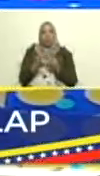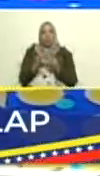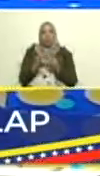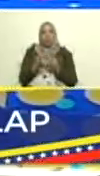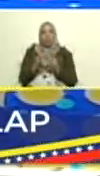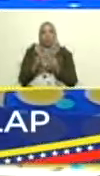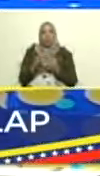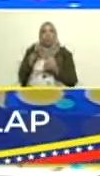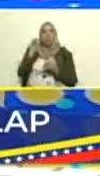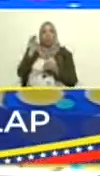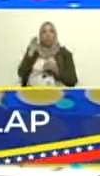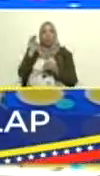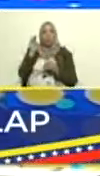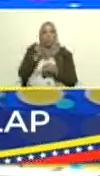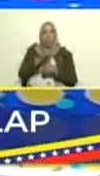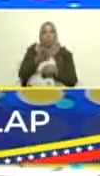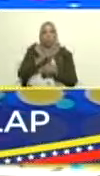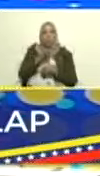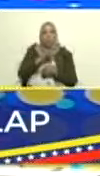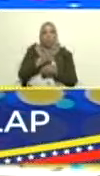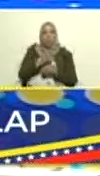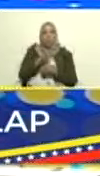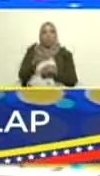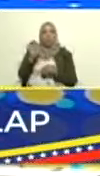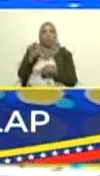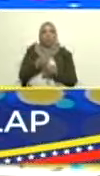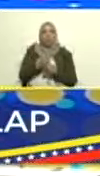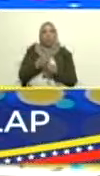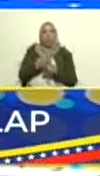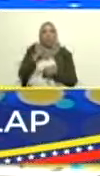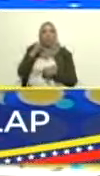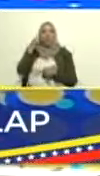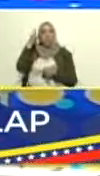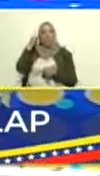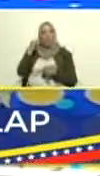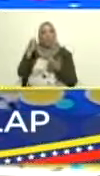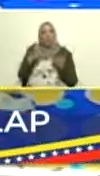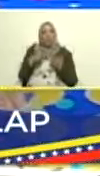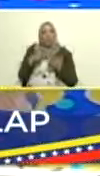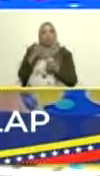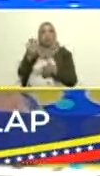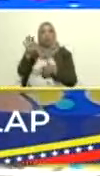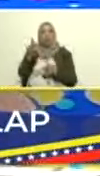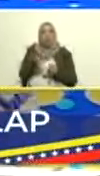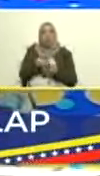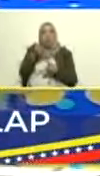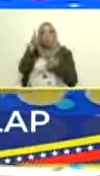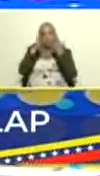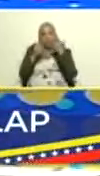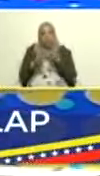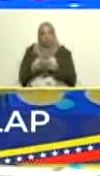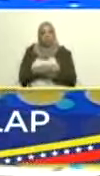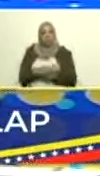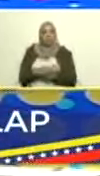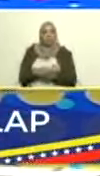El futuro socialista de la patria de Bolívar, de la patria de Chávez.